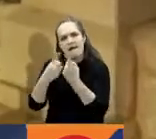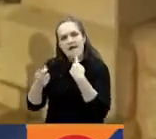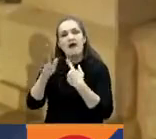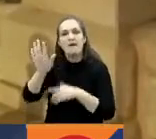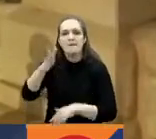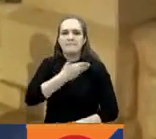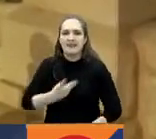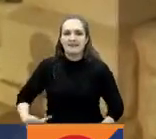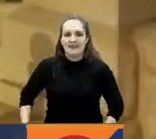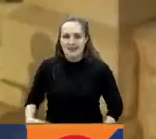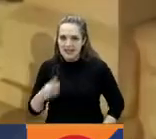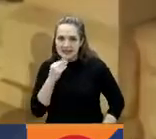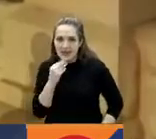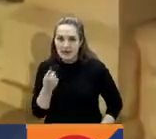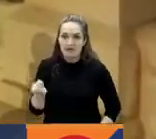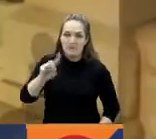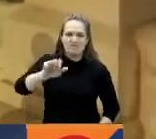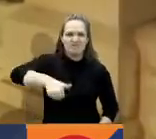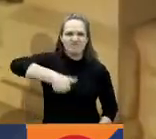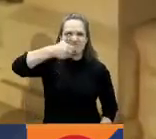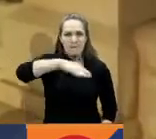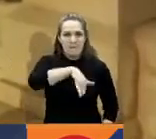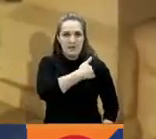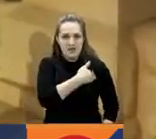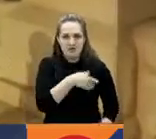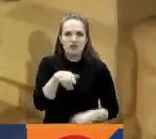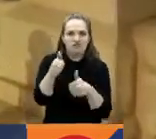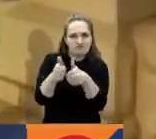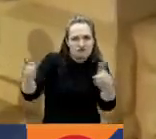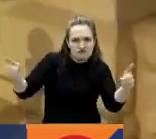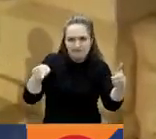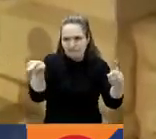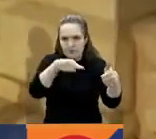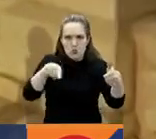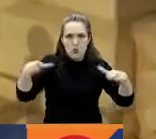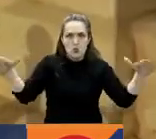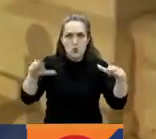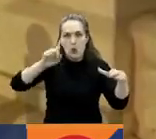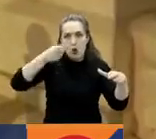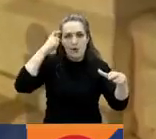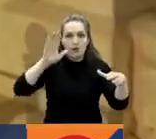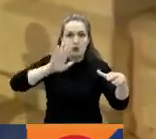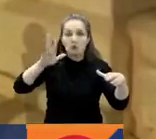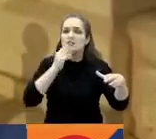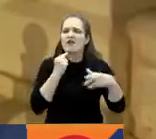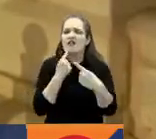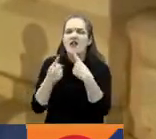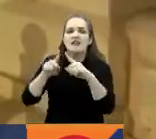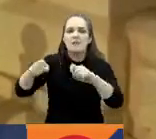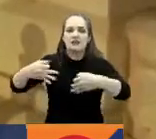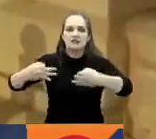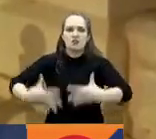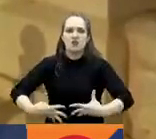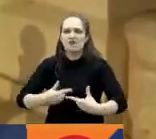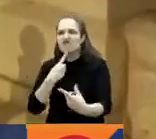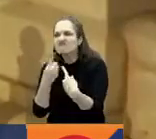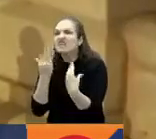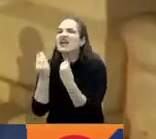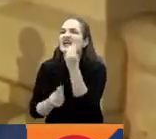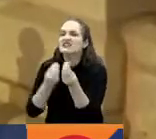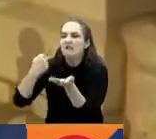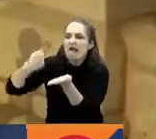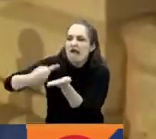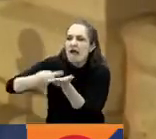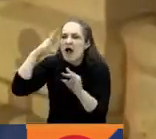Israel, con el primer ministro y con varios miembros de su gabinete. El tema más importante, la seguridad. Ha dicho el presidente Iván Duque que es